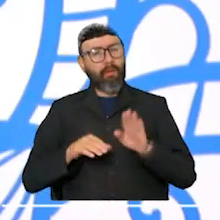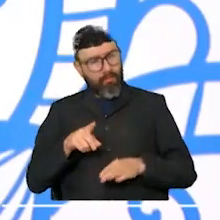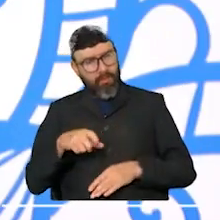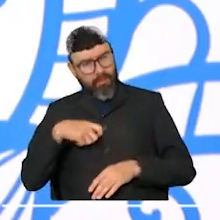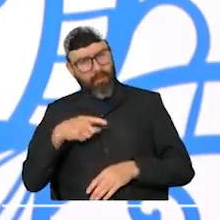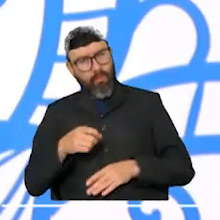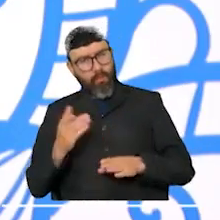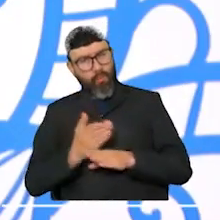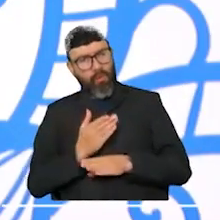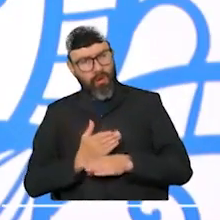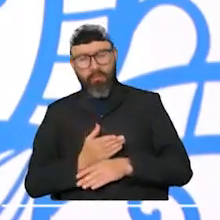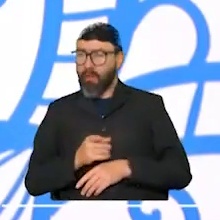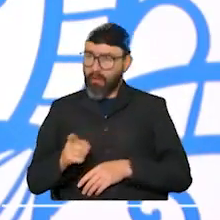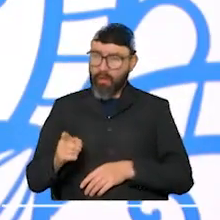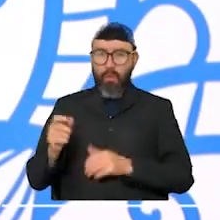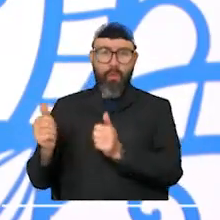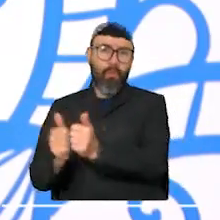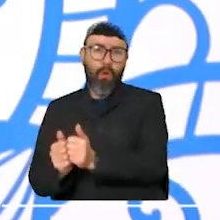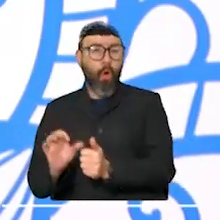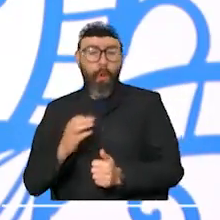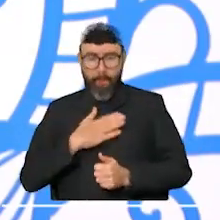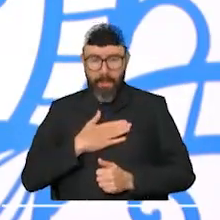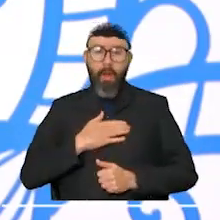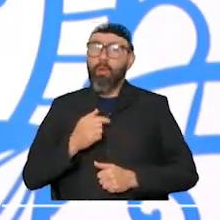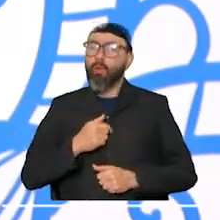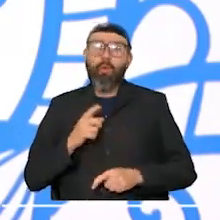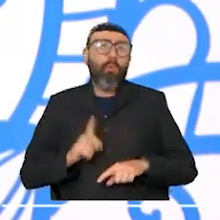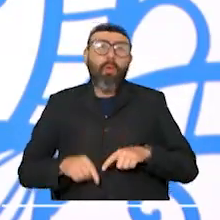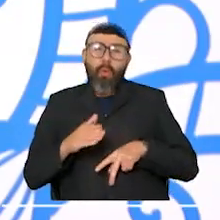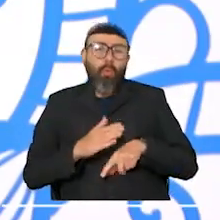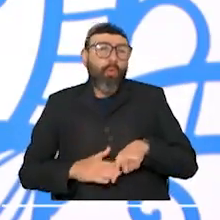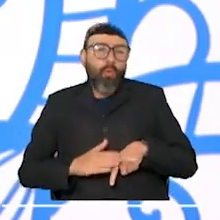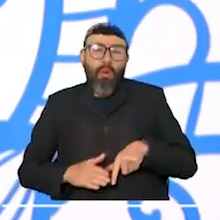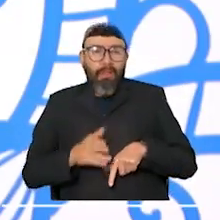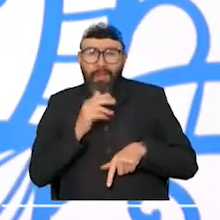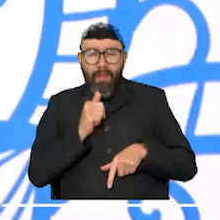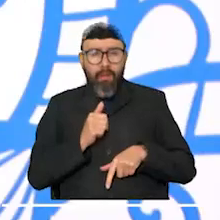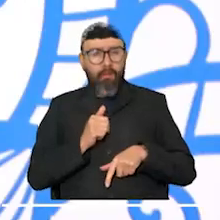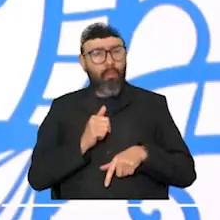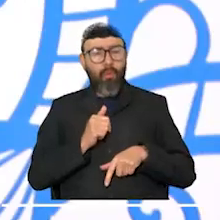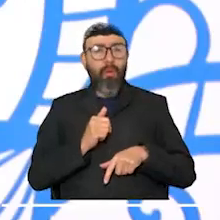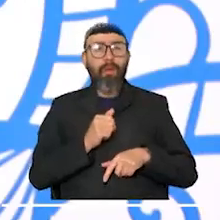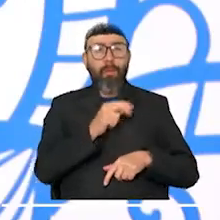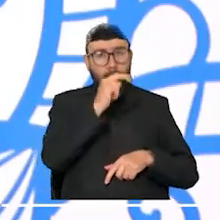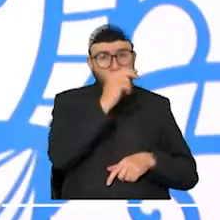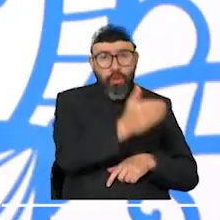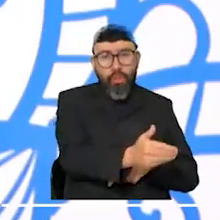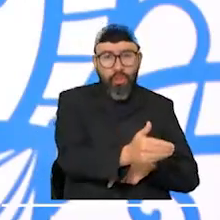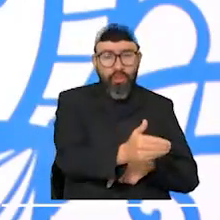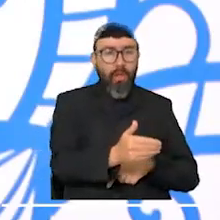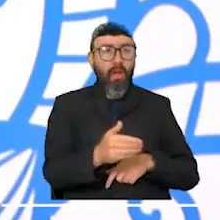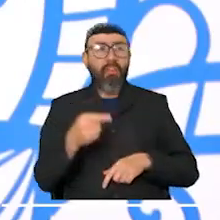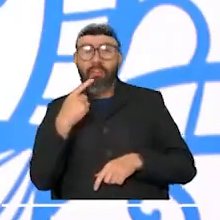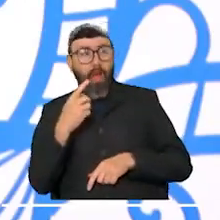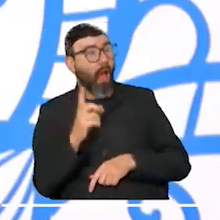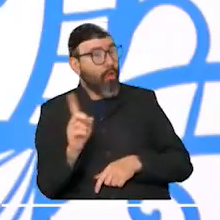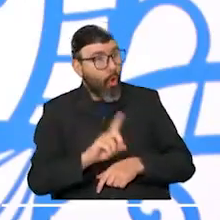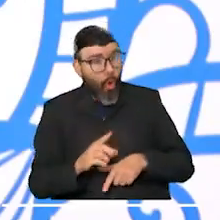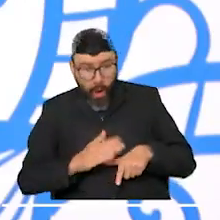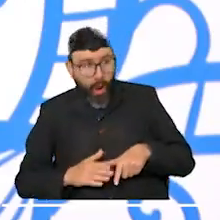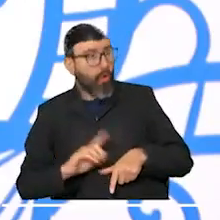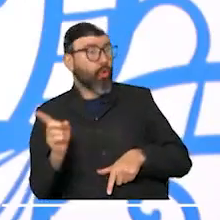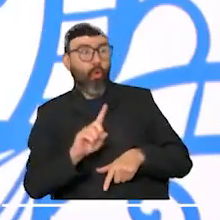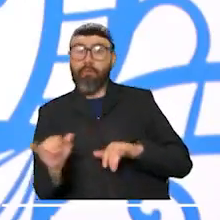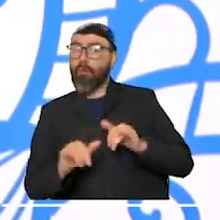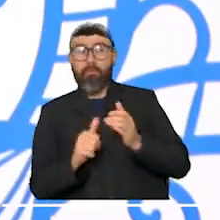de mi pareja o mío que no soy capaz de tocarme sino que cuando pequeñita esa mujer le hablaron caca no se toque por allá